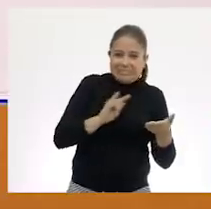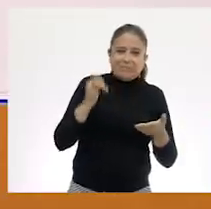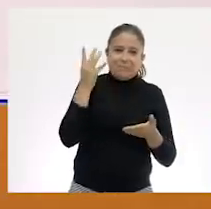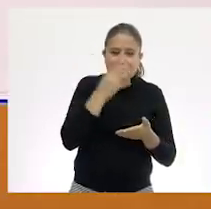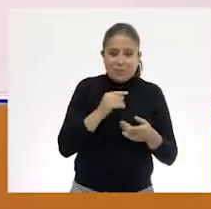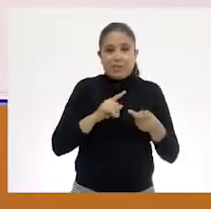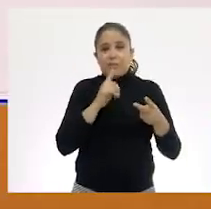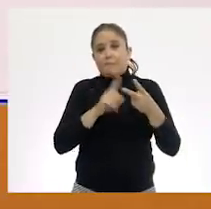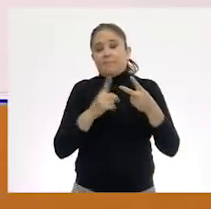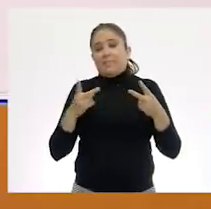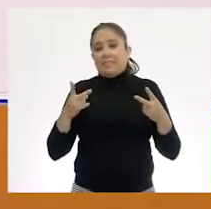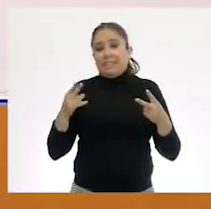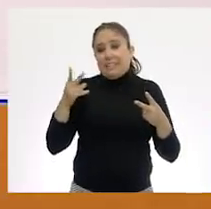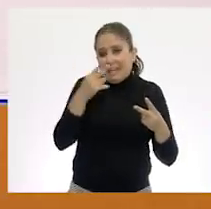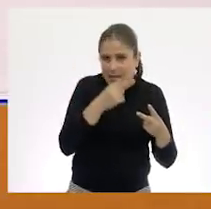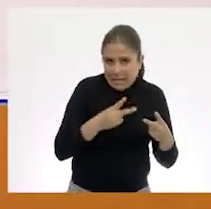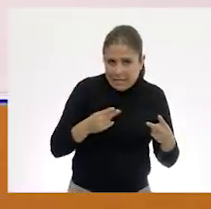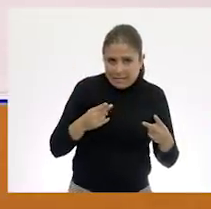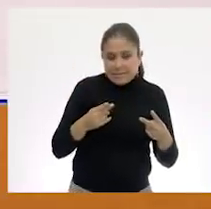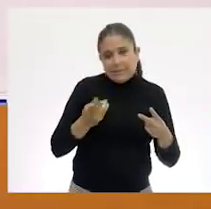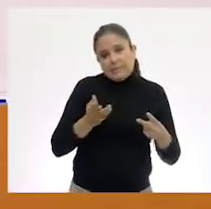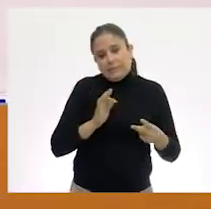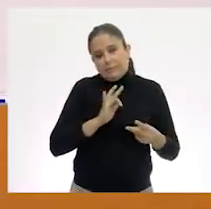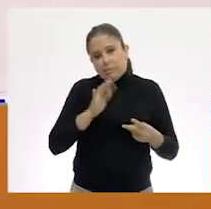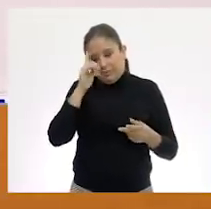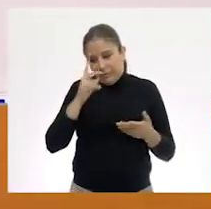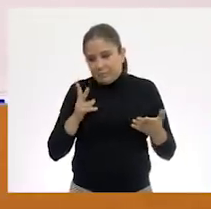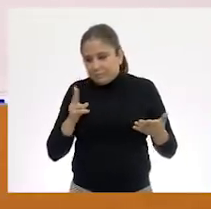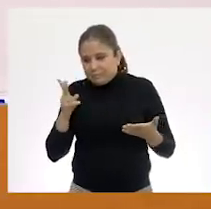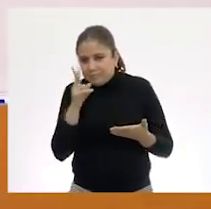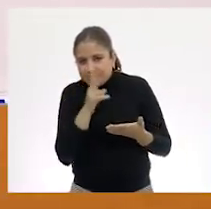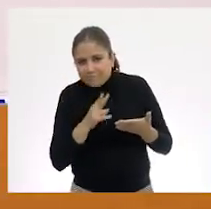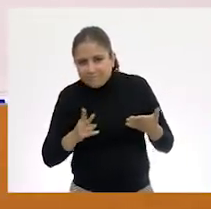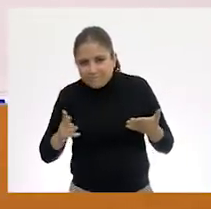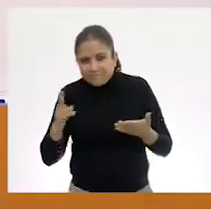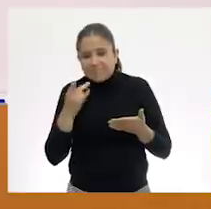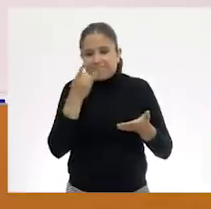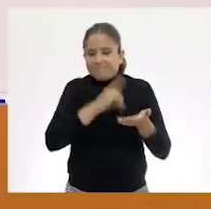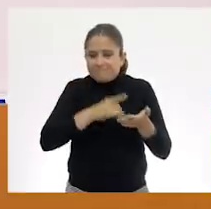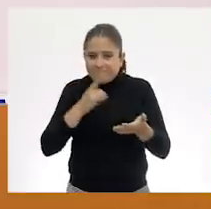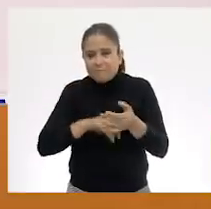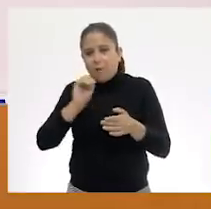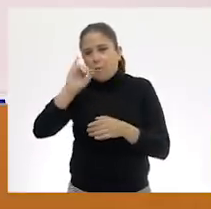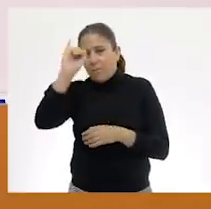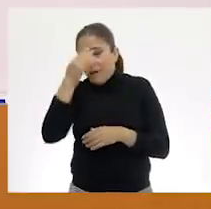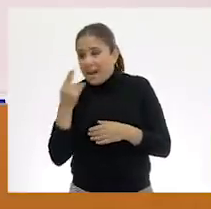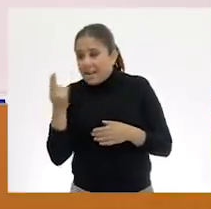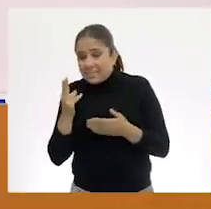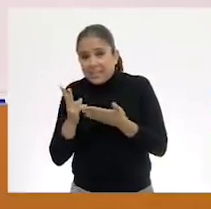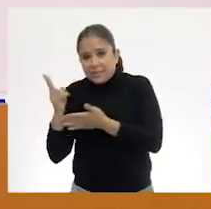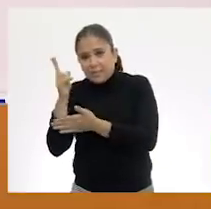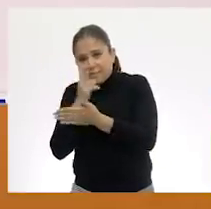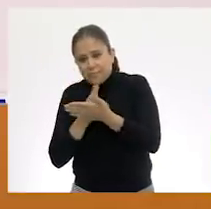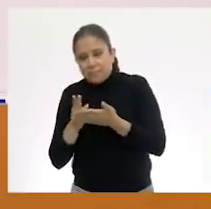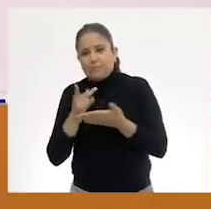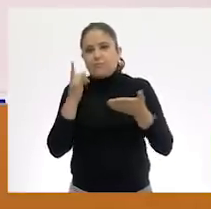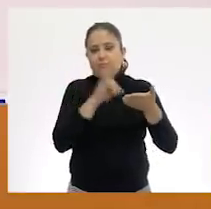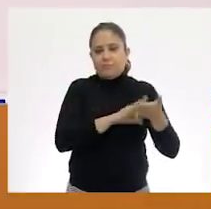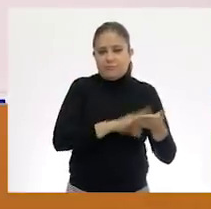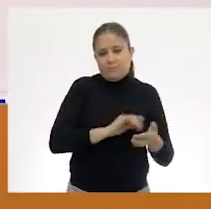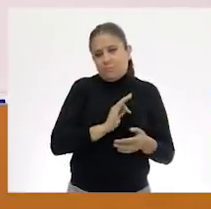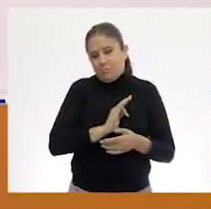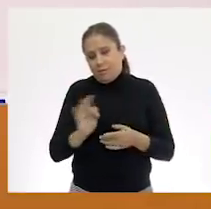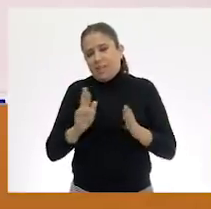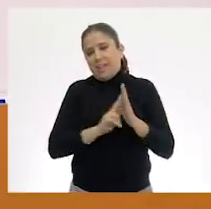las tijeras pues pueden servir obviamente para recortar las pegatinas u otras imágenes que vayamos obteniendo probablemente de